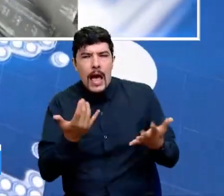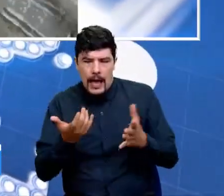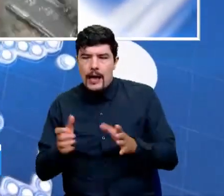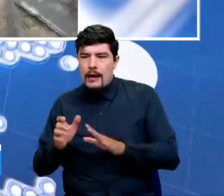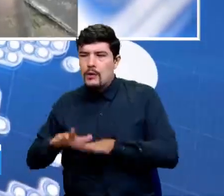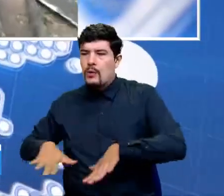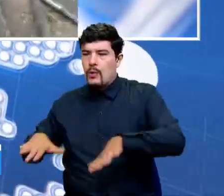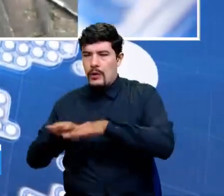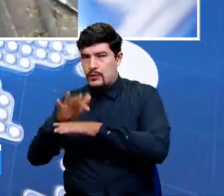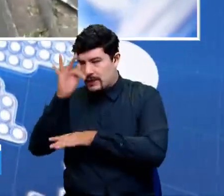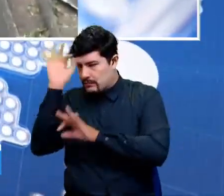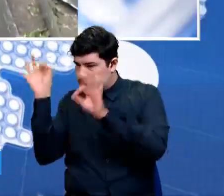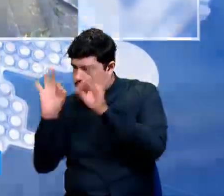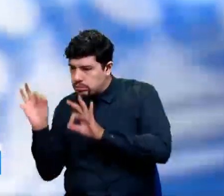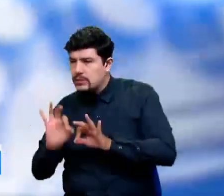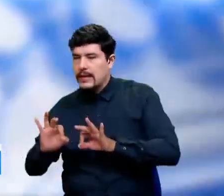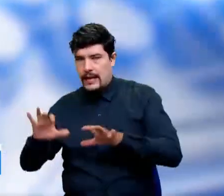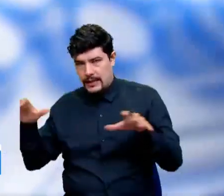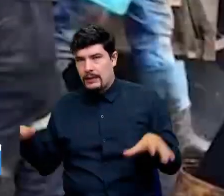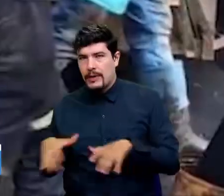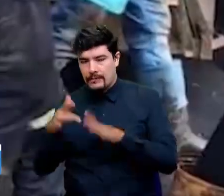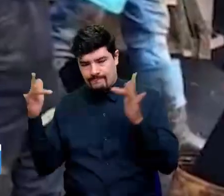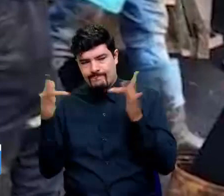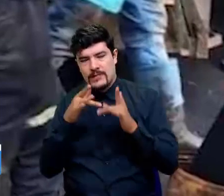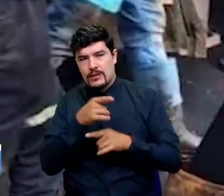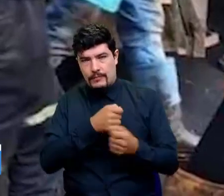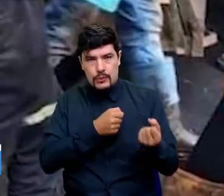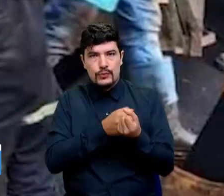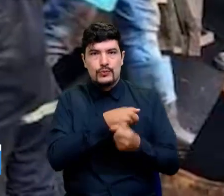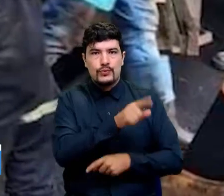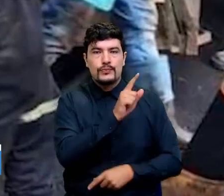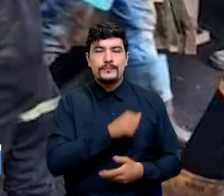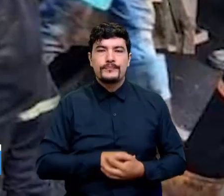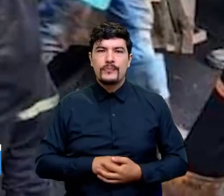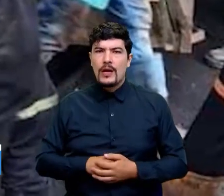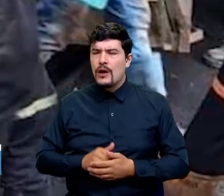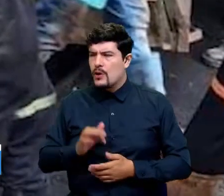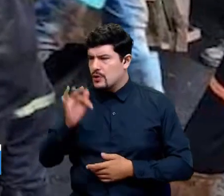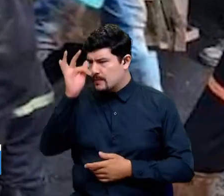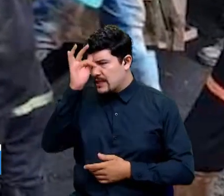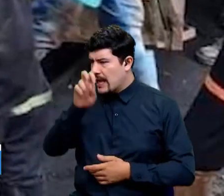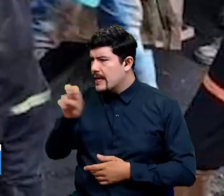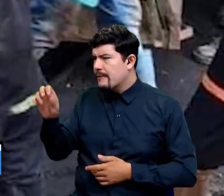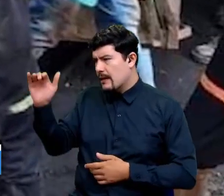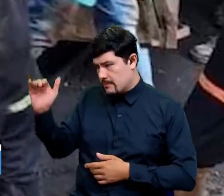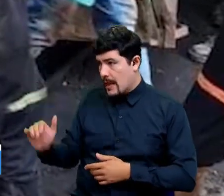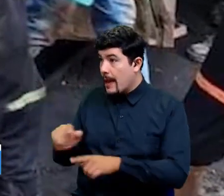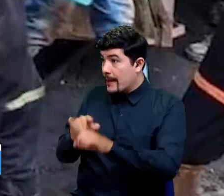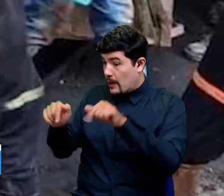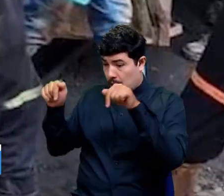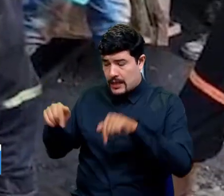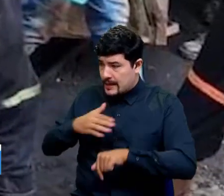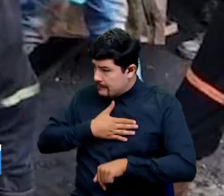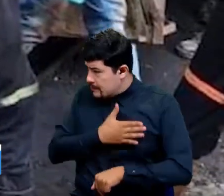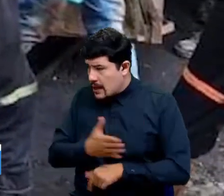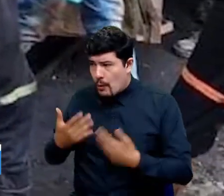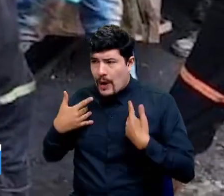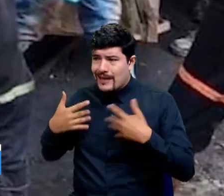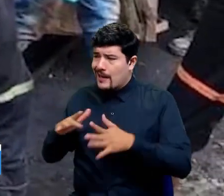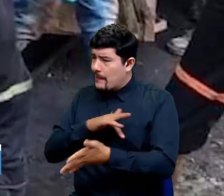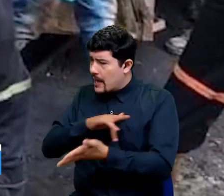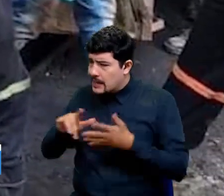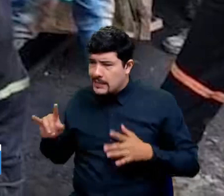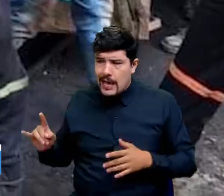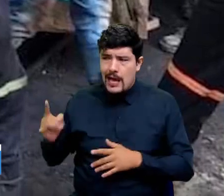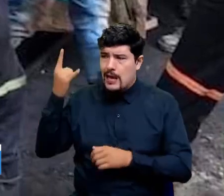sean pertinentes. Bueno, por supuesto, acá ustedes tienen un hospital de baja complejidad, pero están dispuestos a atender cualquier emergencia que